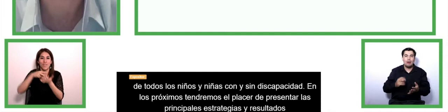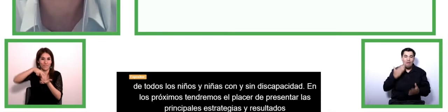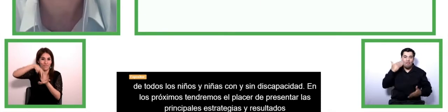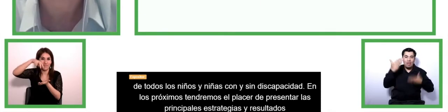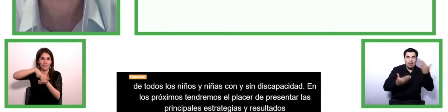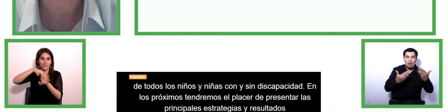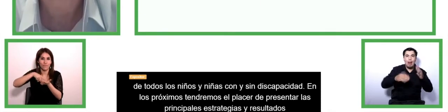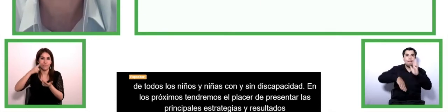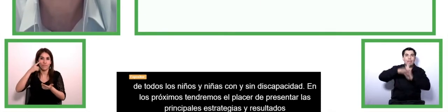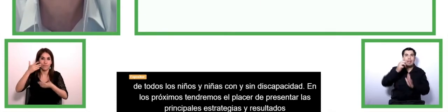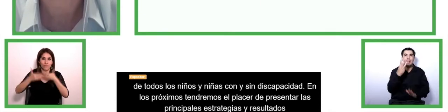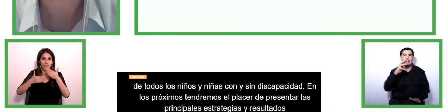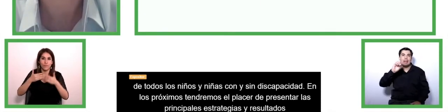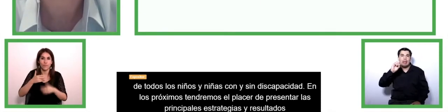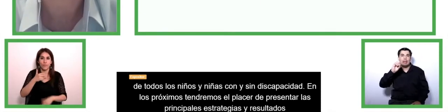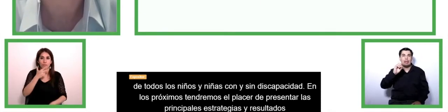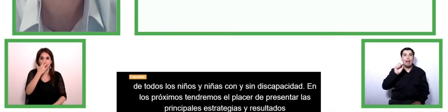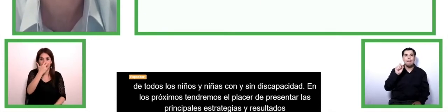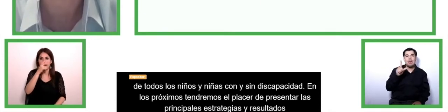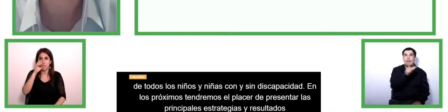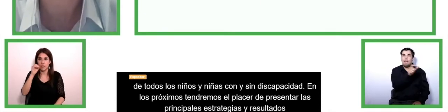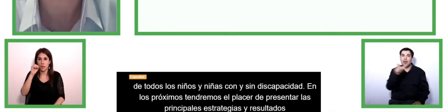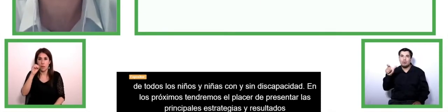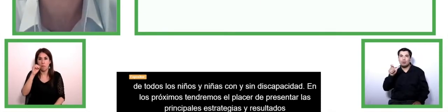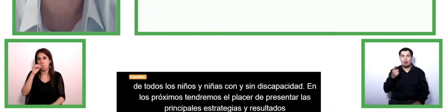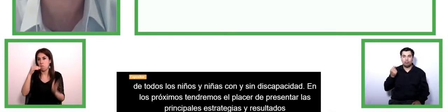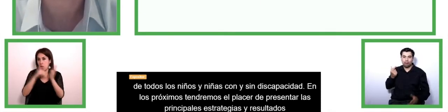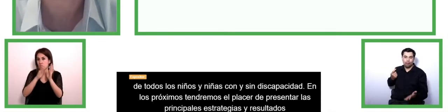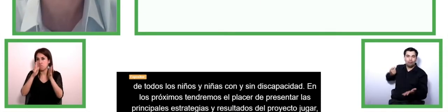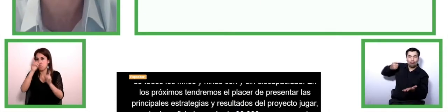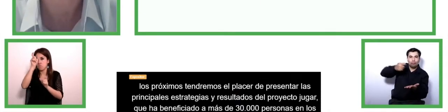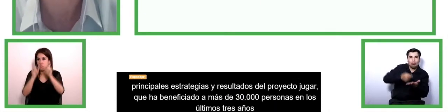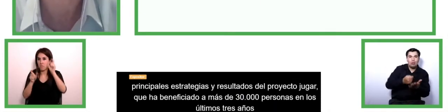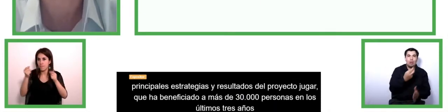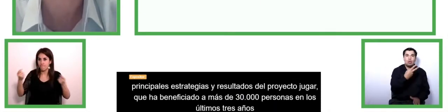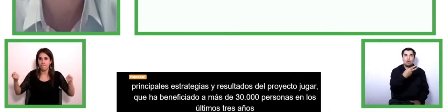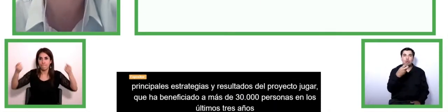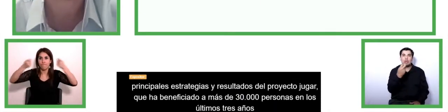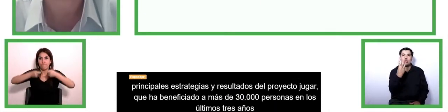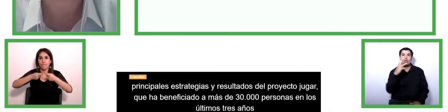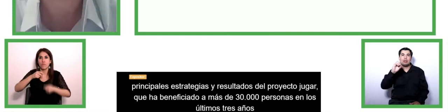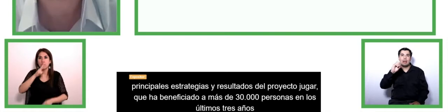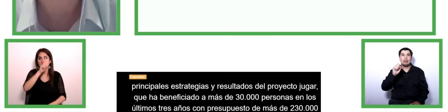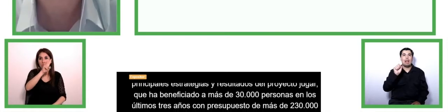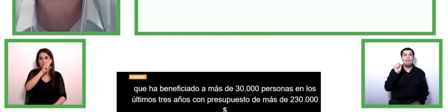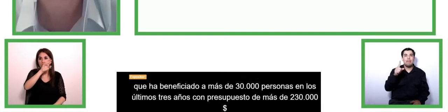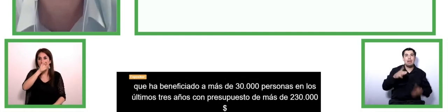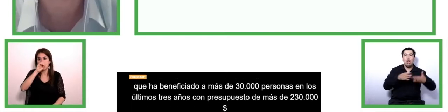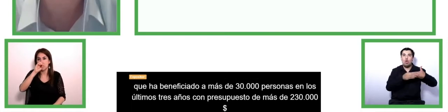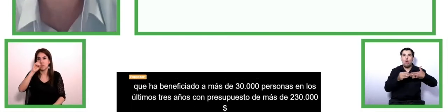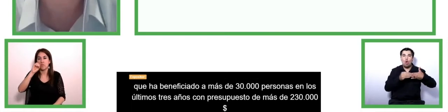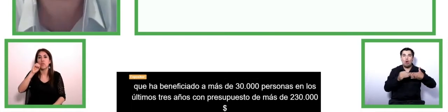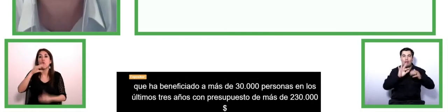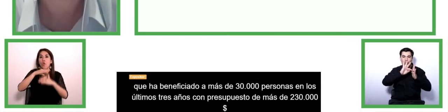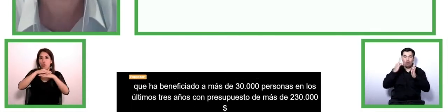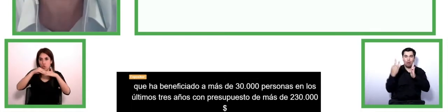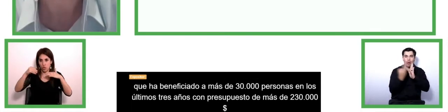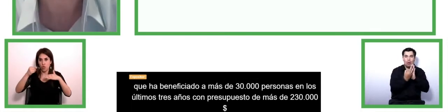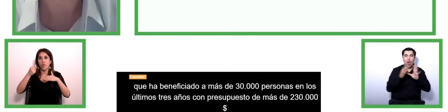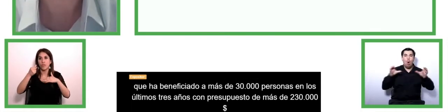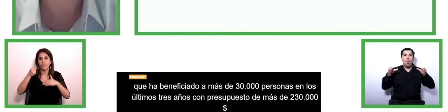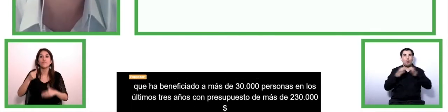últimos 3 años, con un presupuesto de más de $230.000 íntegramente financiado por la Fundación Grupo